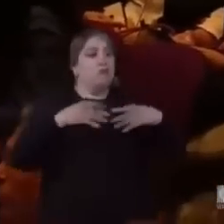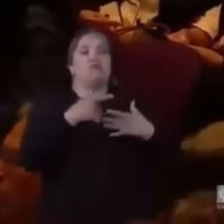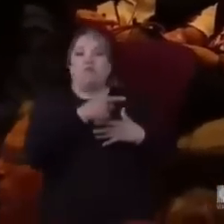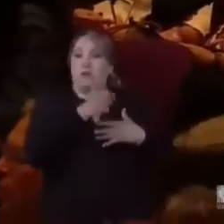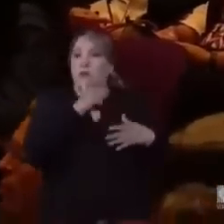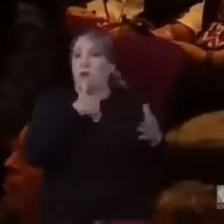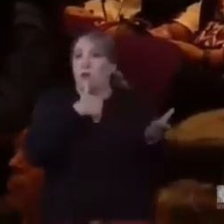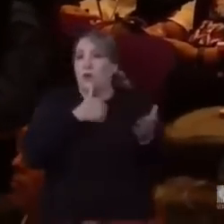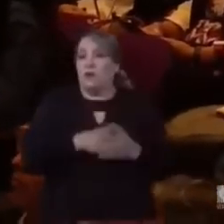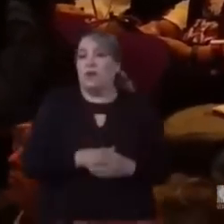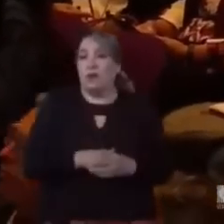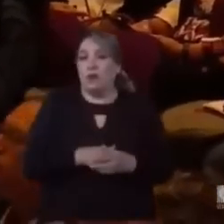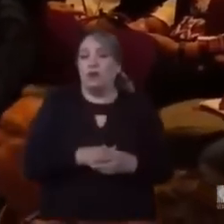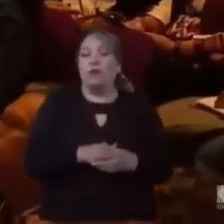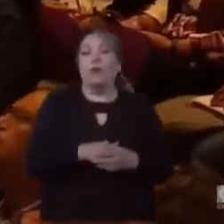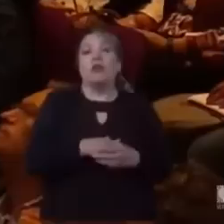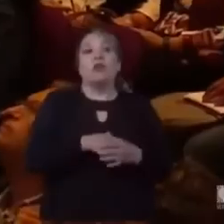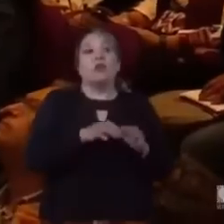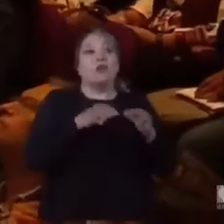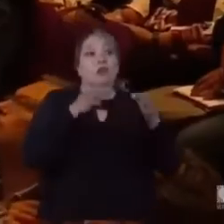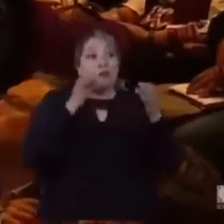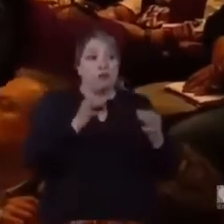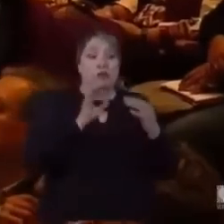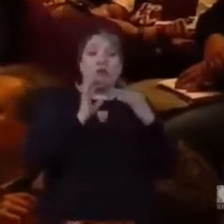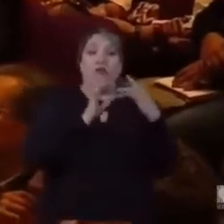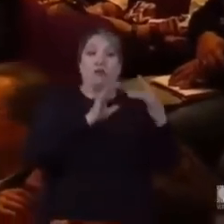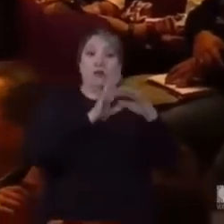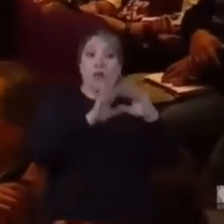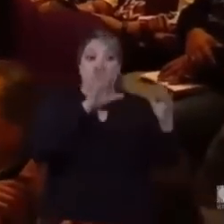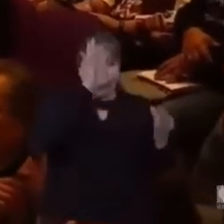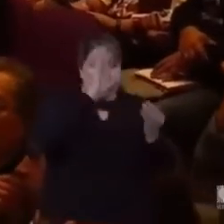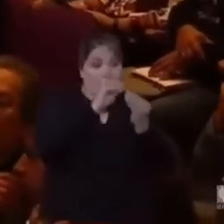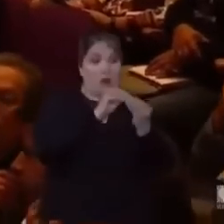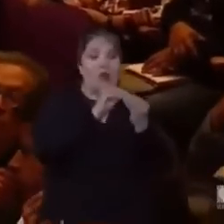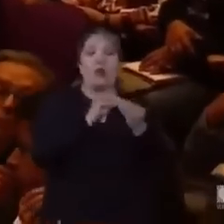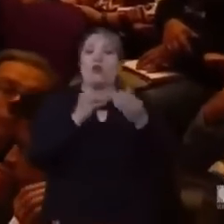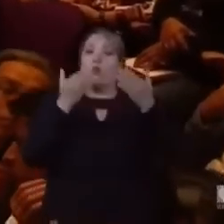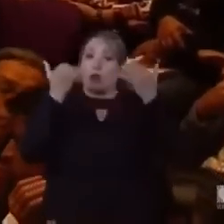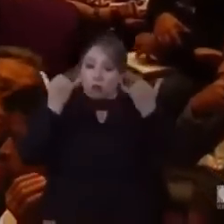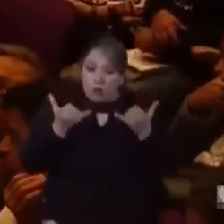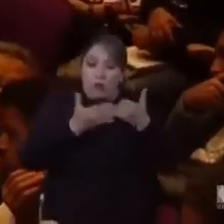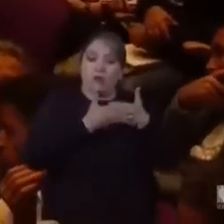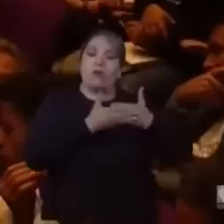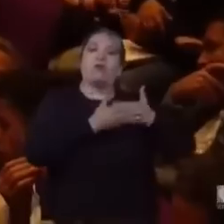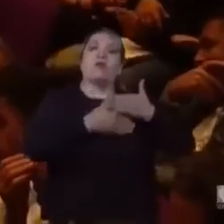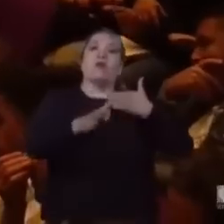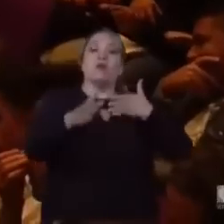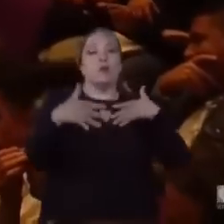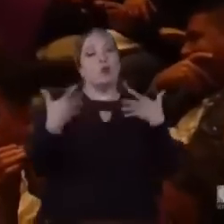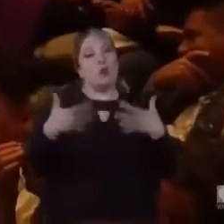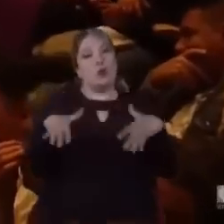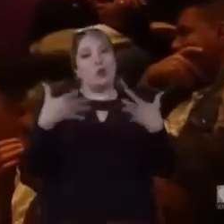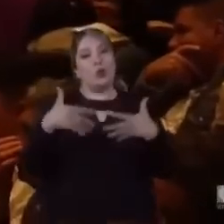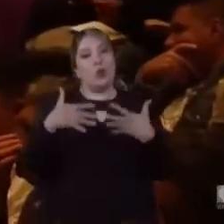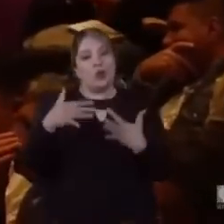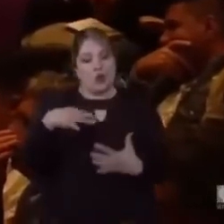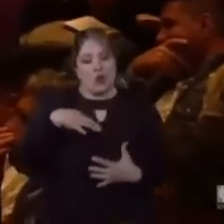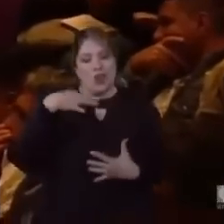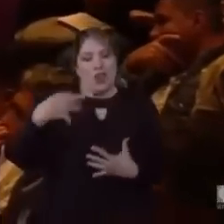Y vimos llegar el acuerdo que terminó la guerra. Y sea este el momento para resaltar el valor político